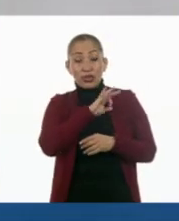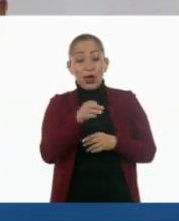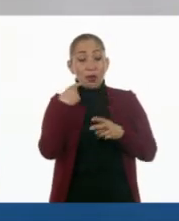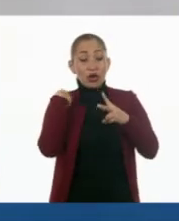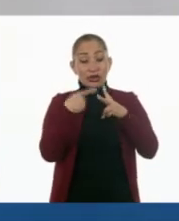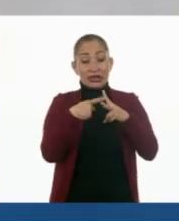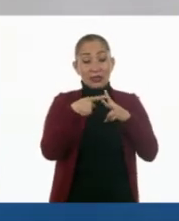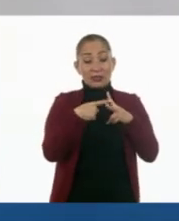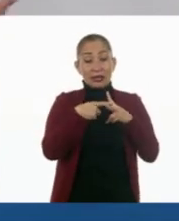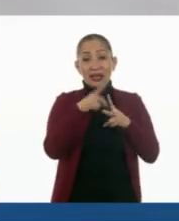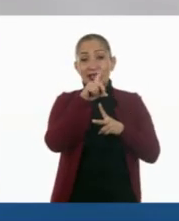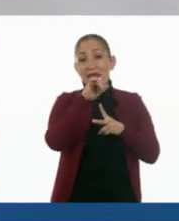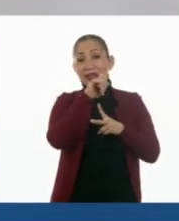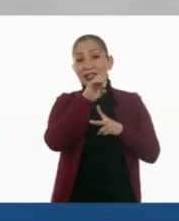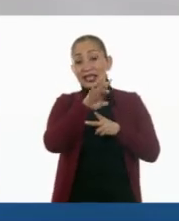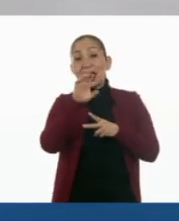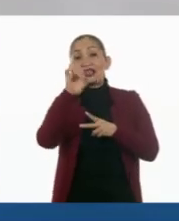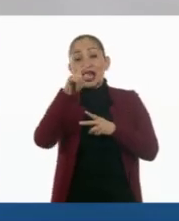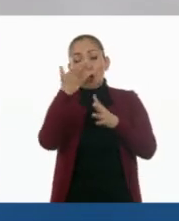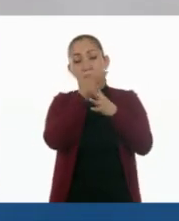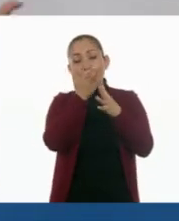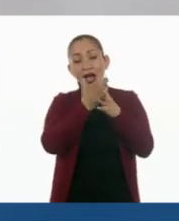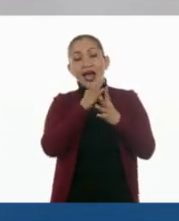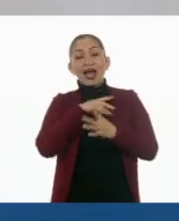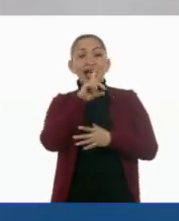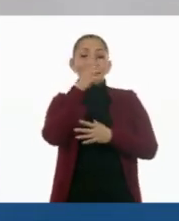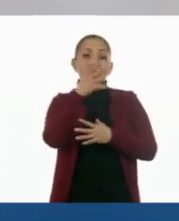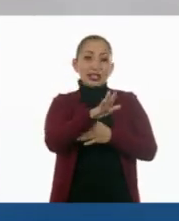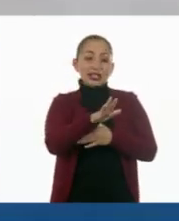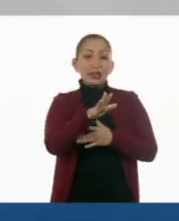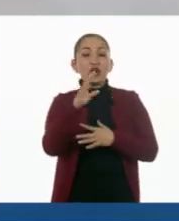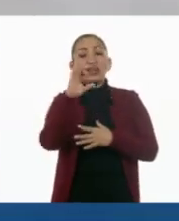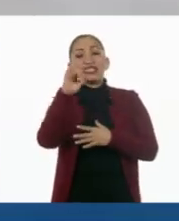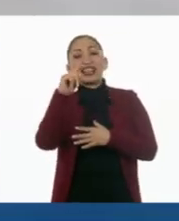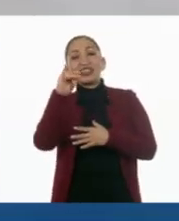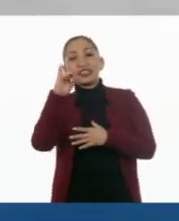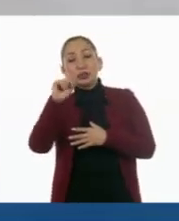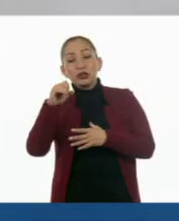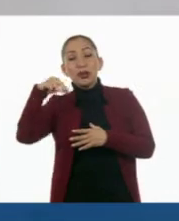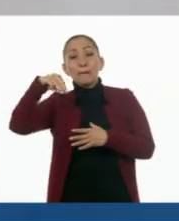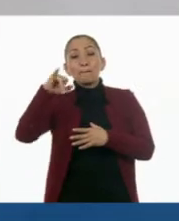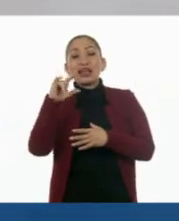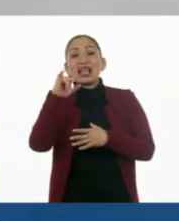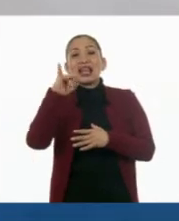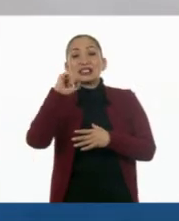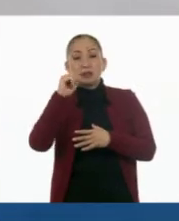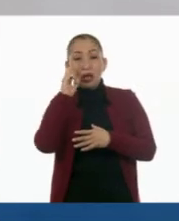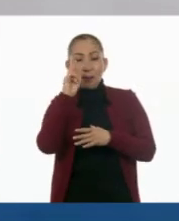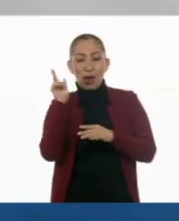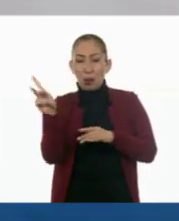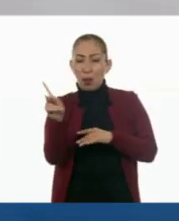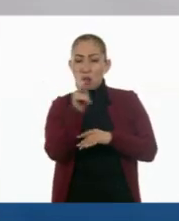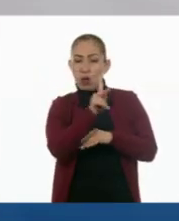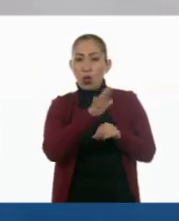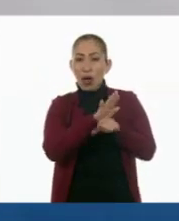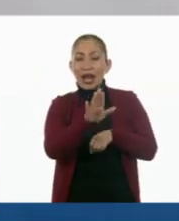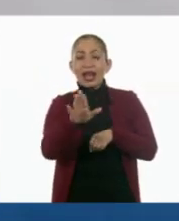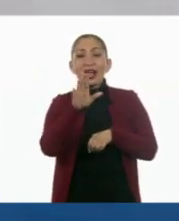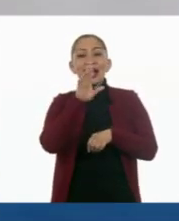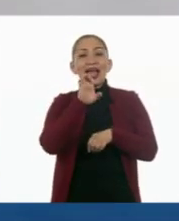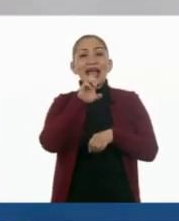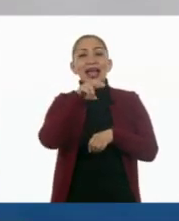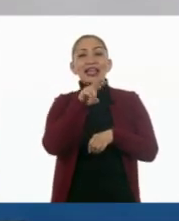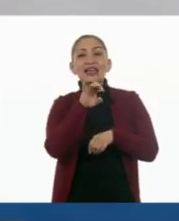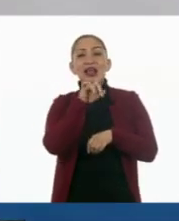dividir un entero en décimos, centésimos y milésimos. Veamos las equivalencias ya nada más para que nos quede muy claro. Muy